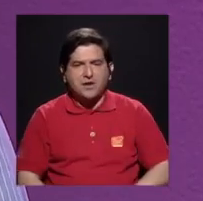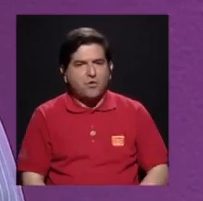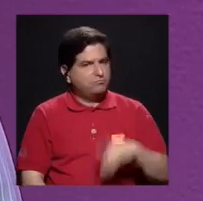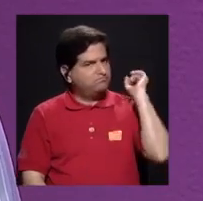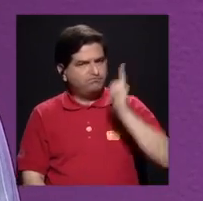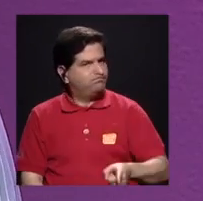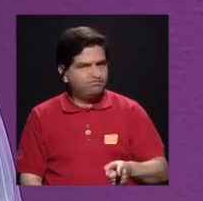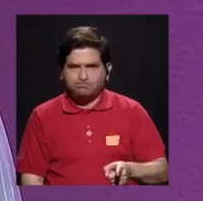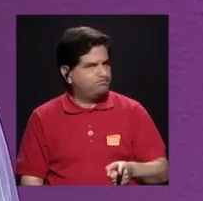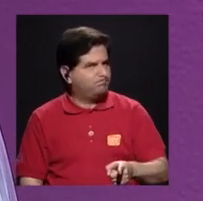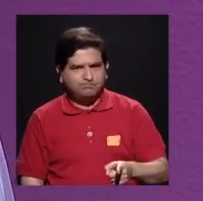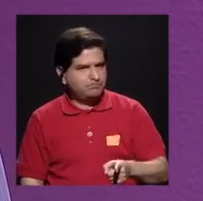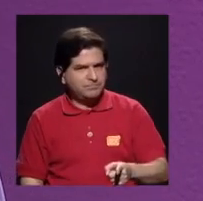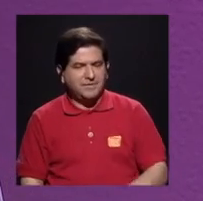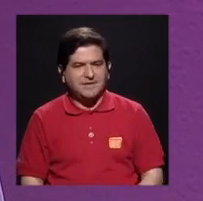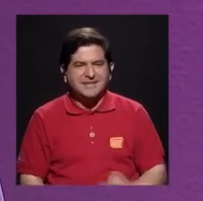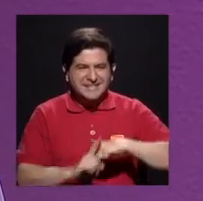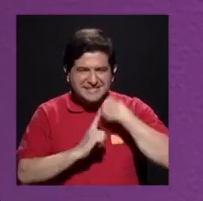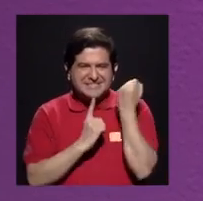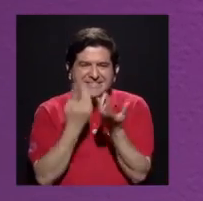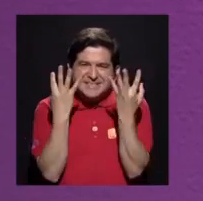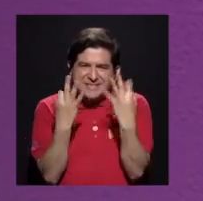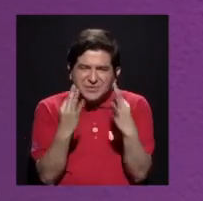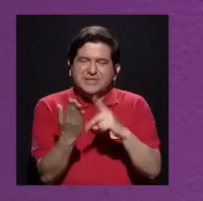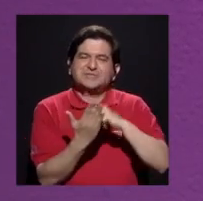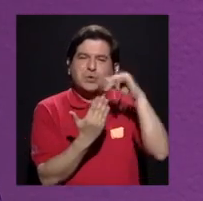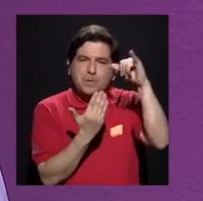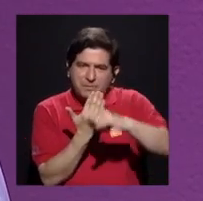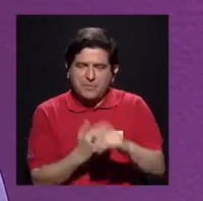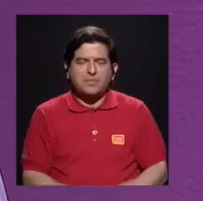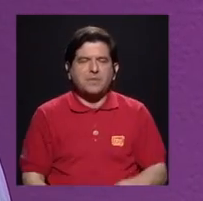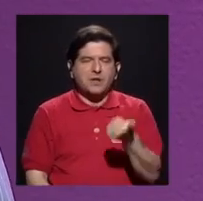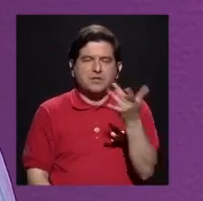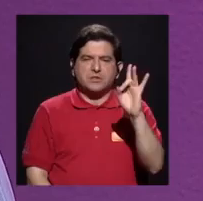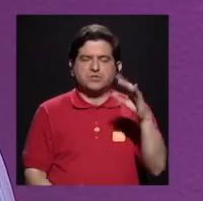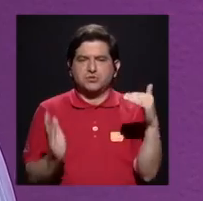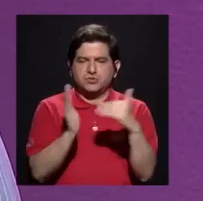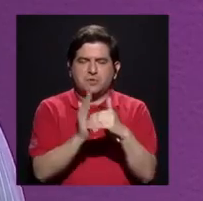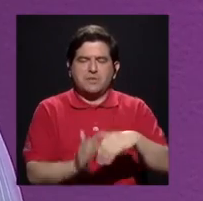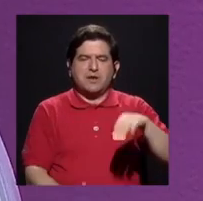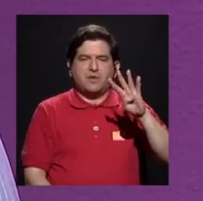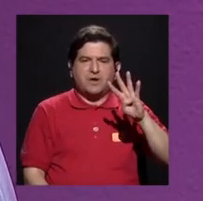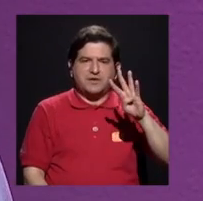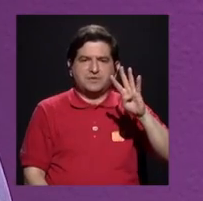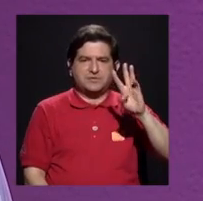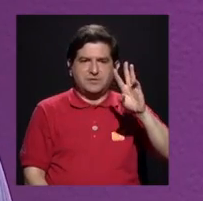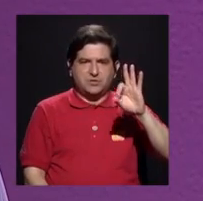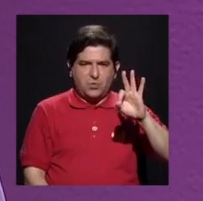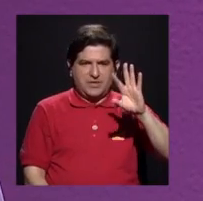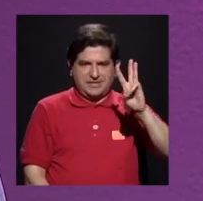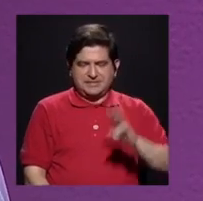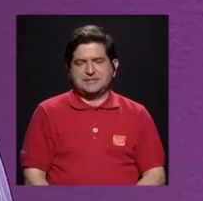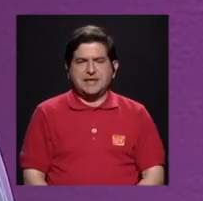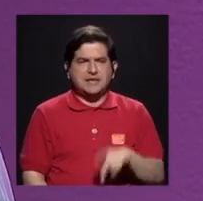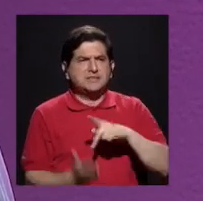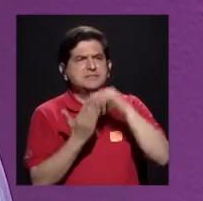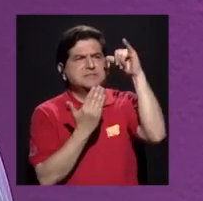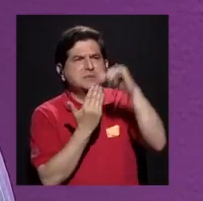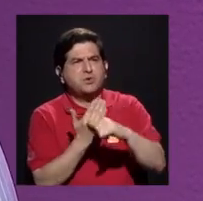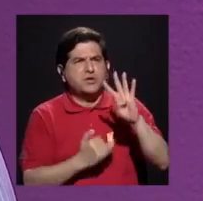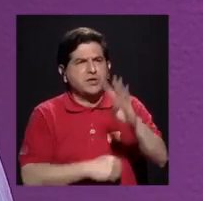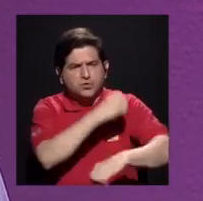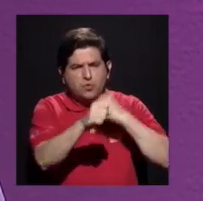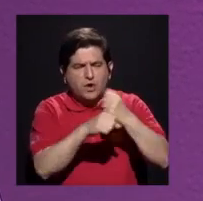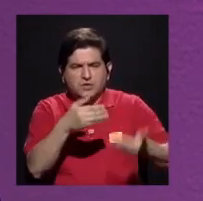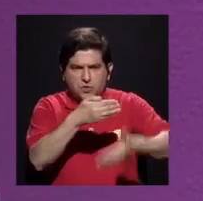y eso es precisamente lo que buscamos con este proyecto el 18 mil 496 este proyecto se presentó hace cuatro